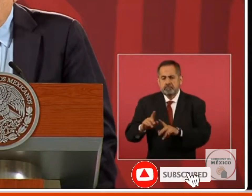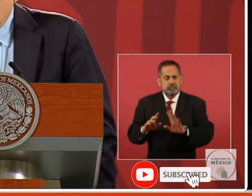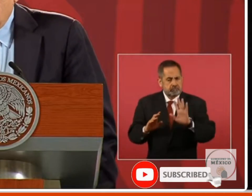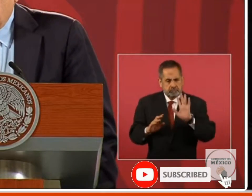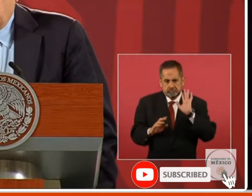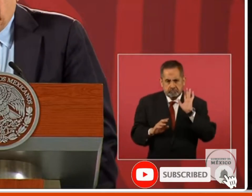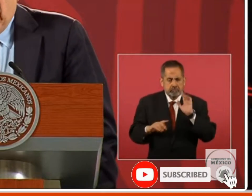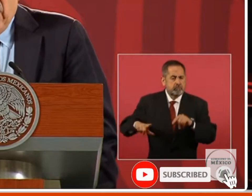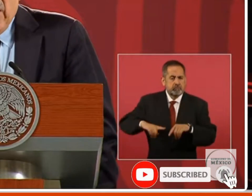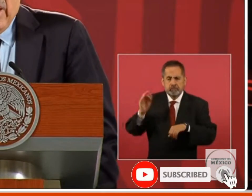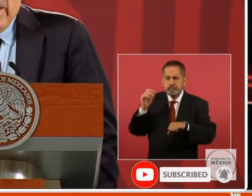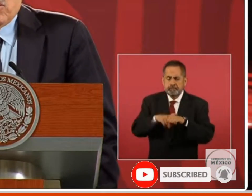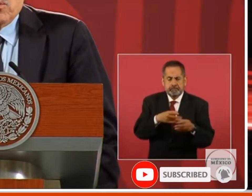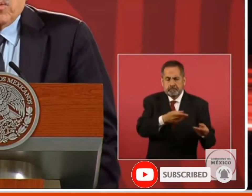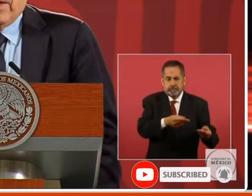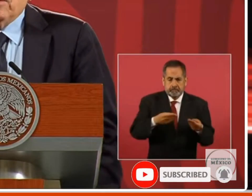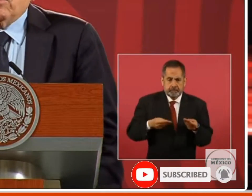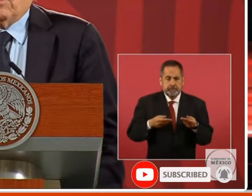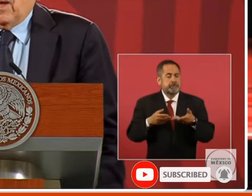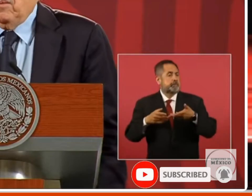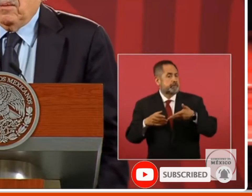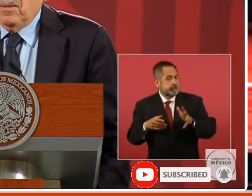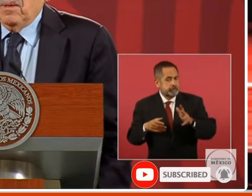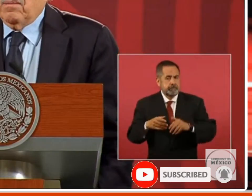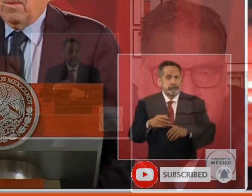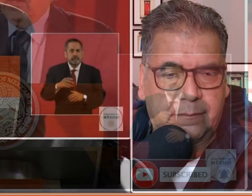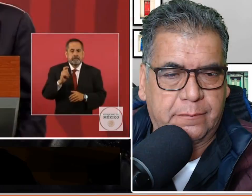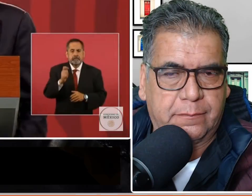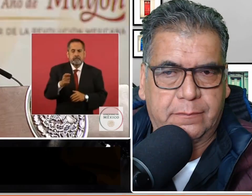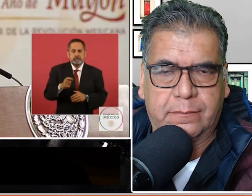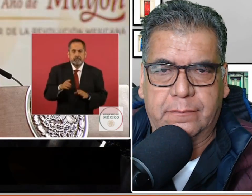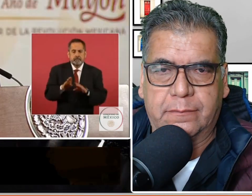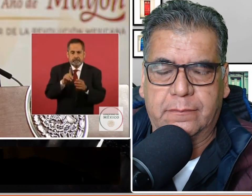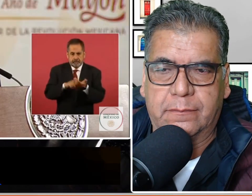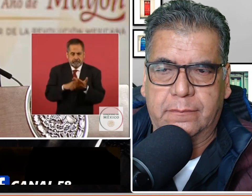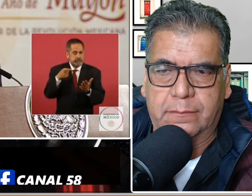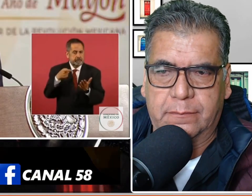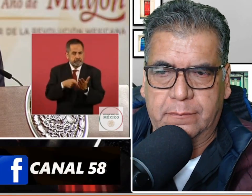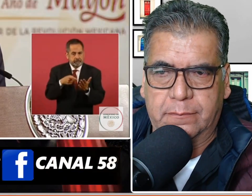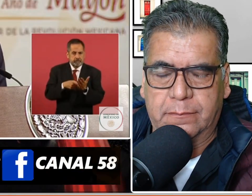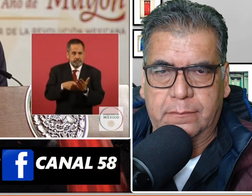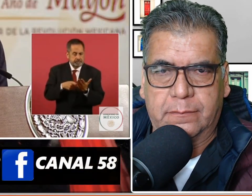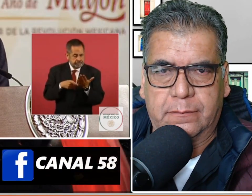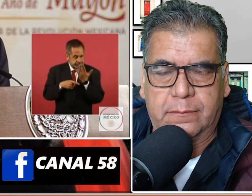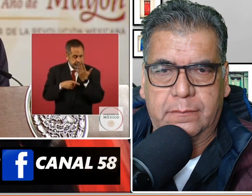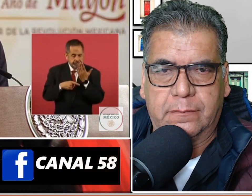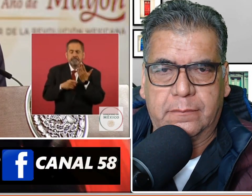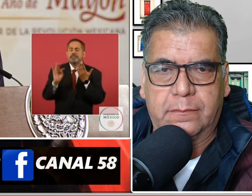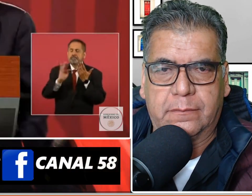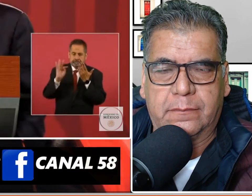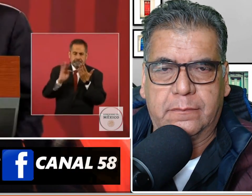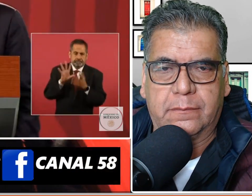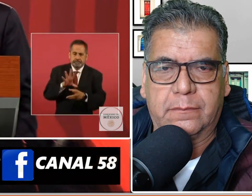son entregados por el sistema financiero y otras entidades obligadas a la